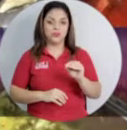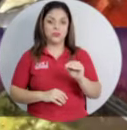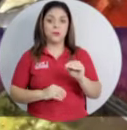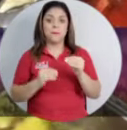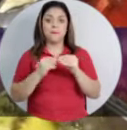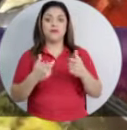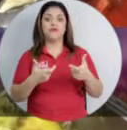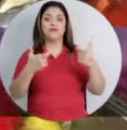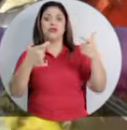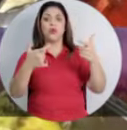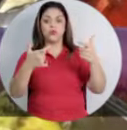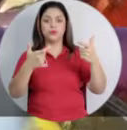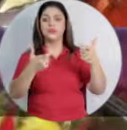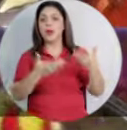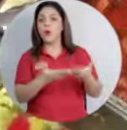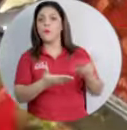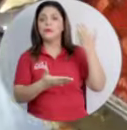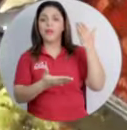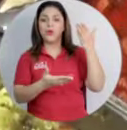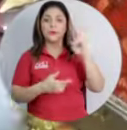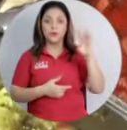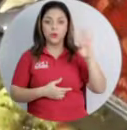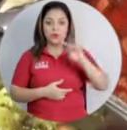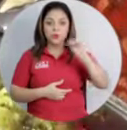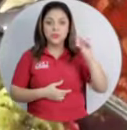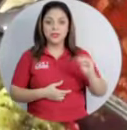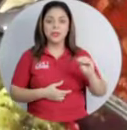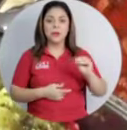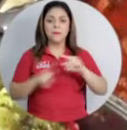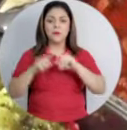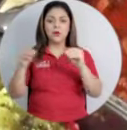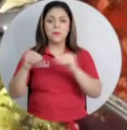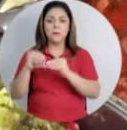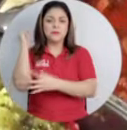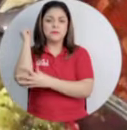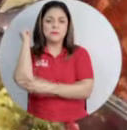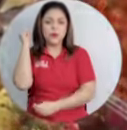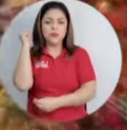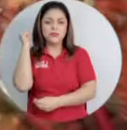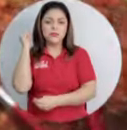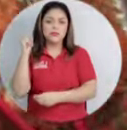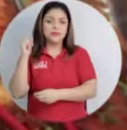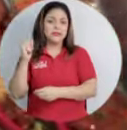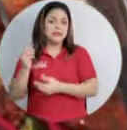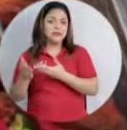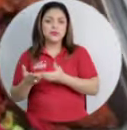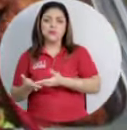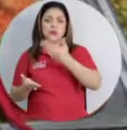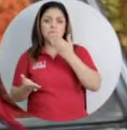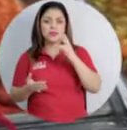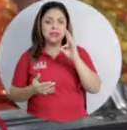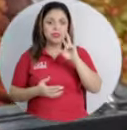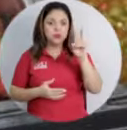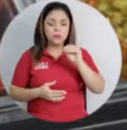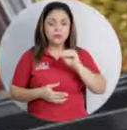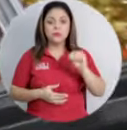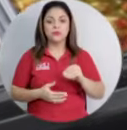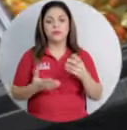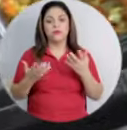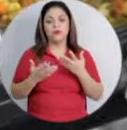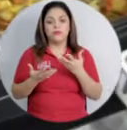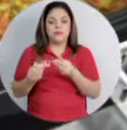aumentaron sus ingresos en 24%. Y los sectores más pobres disminuyeron en 72% sus ingresos. Imagínate. Entonces, hay que eliminar ese.